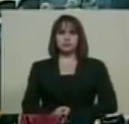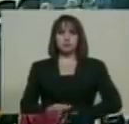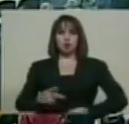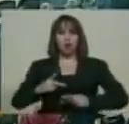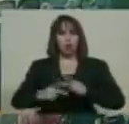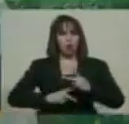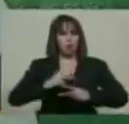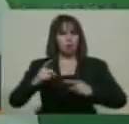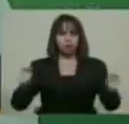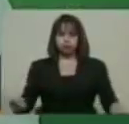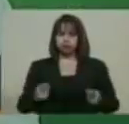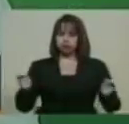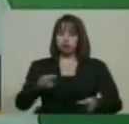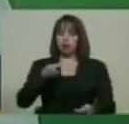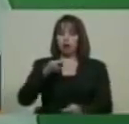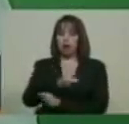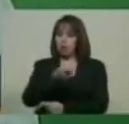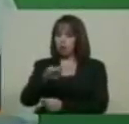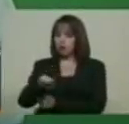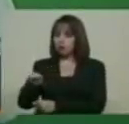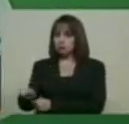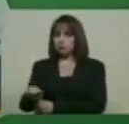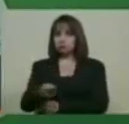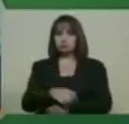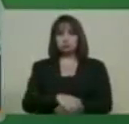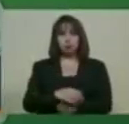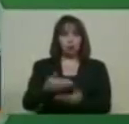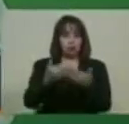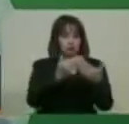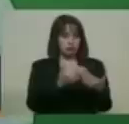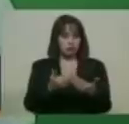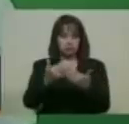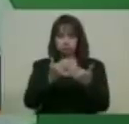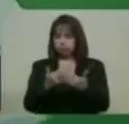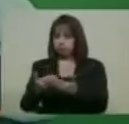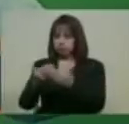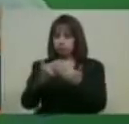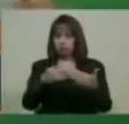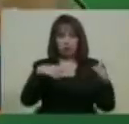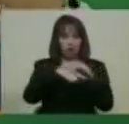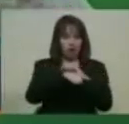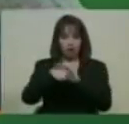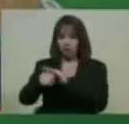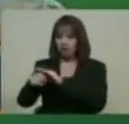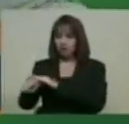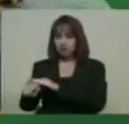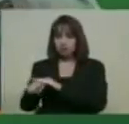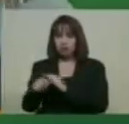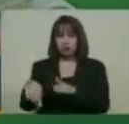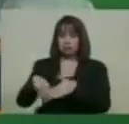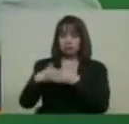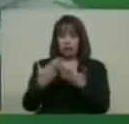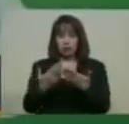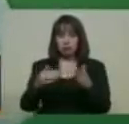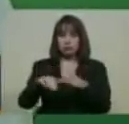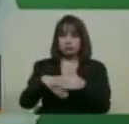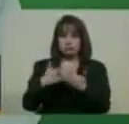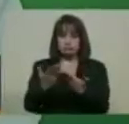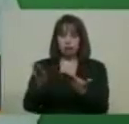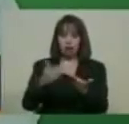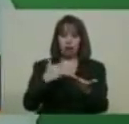Promoción por promoción, me pongo a estudiar a fondo, y eso implica madrugadas y